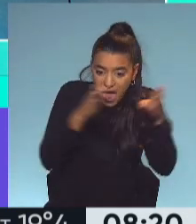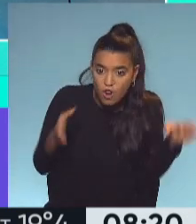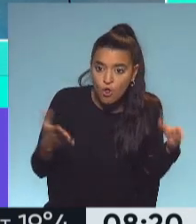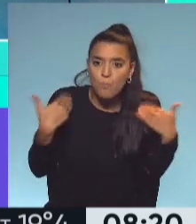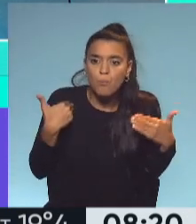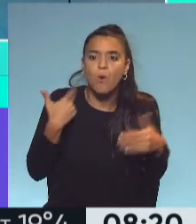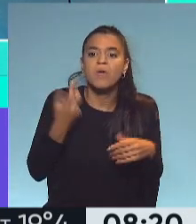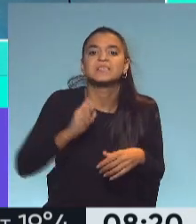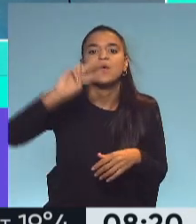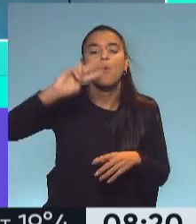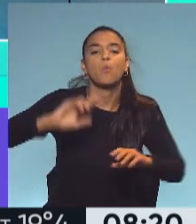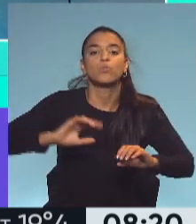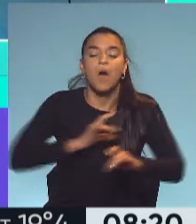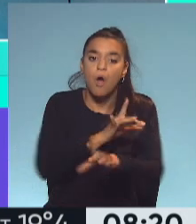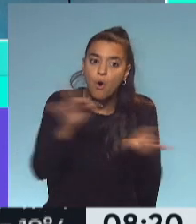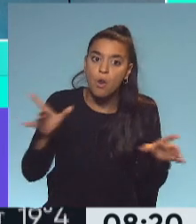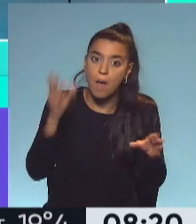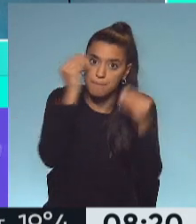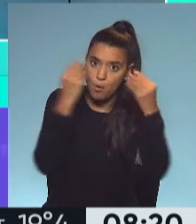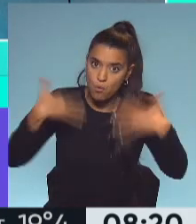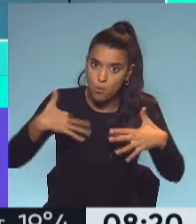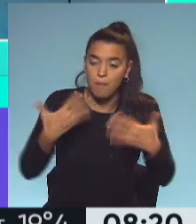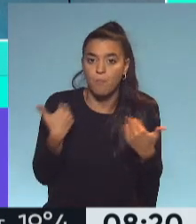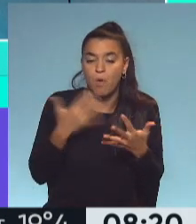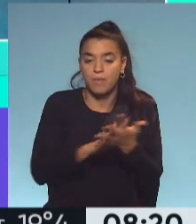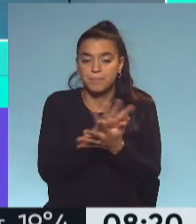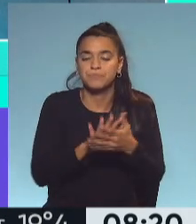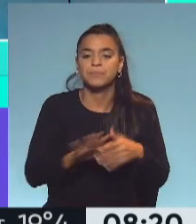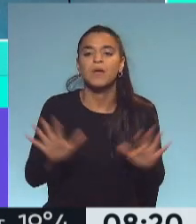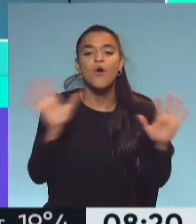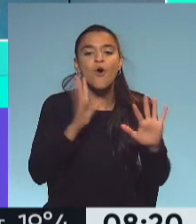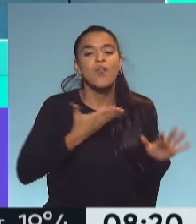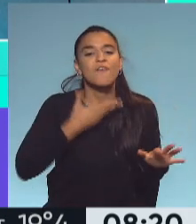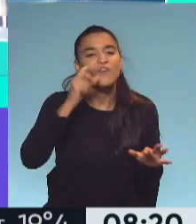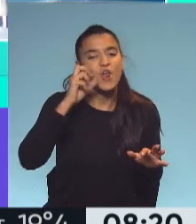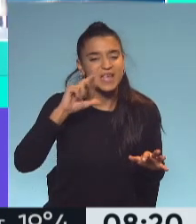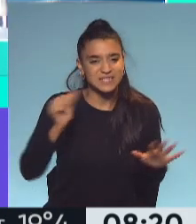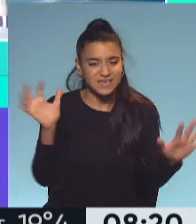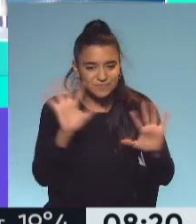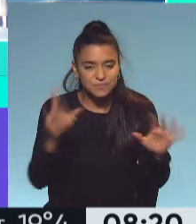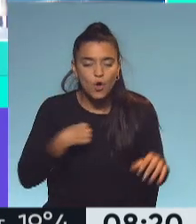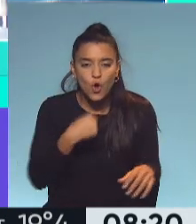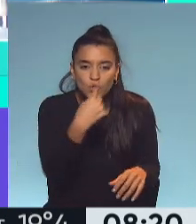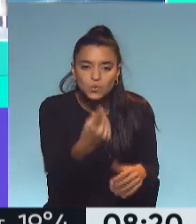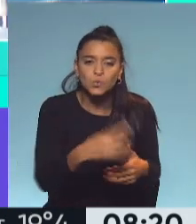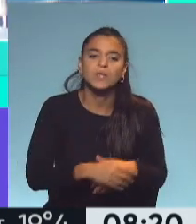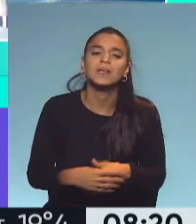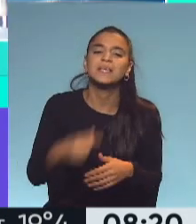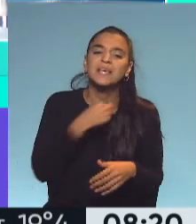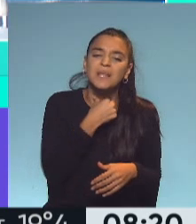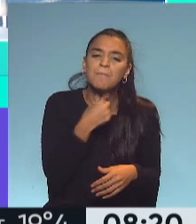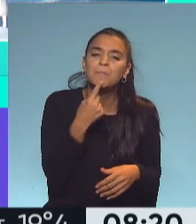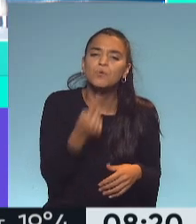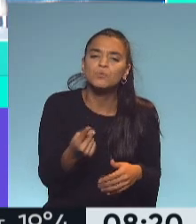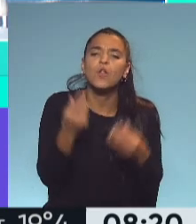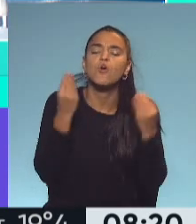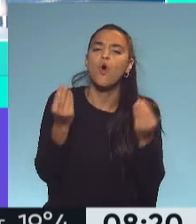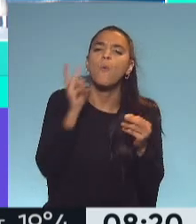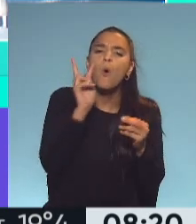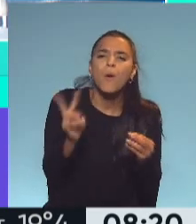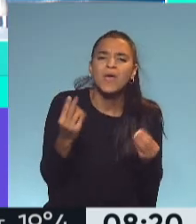esta segunda ola que realmente es muy preocupante. Ahora, Cecilia, Florencia Barragán te consulta. Quería preguntarte cómo ves